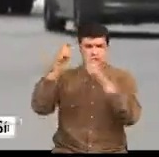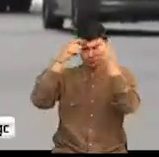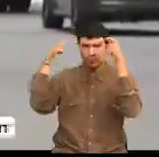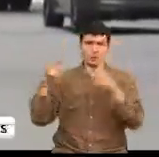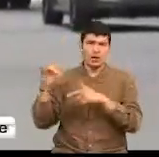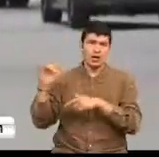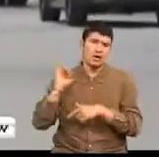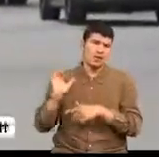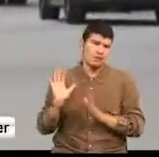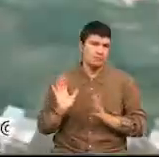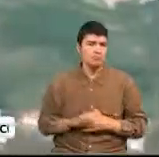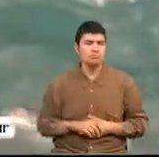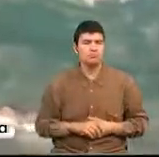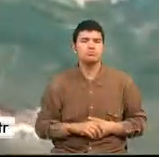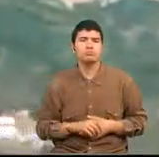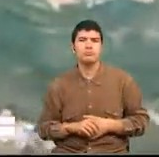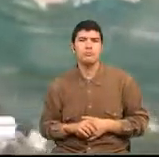Ejército Nacional.